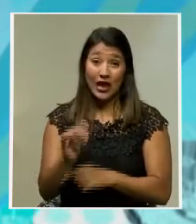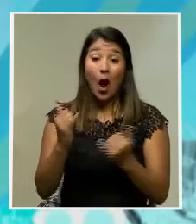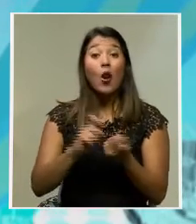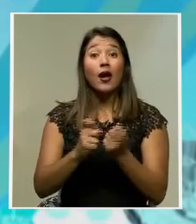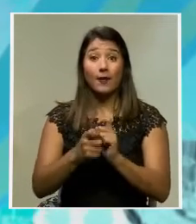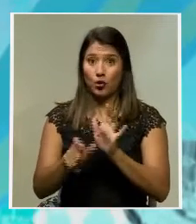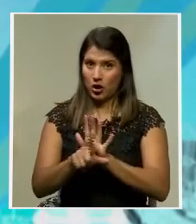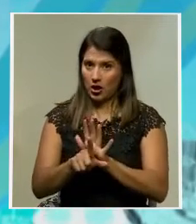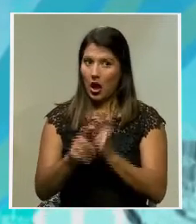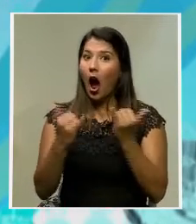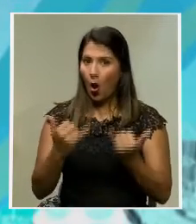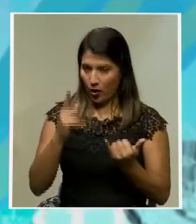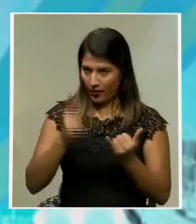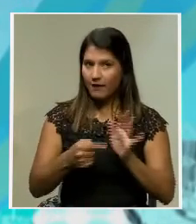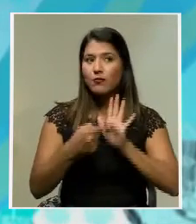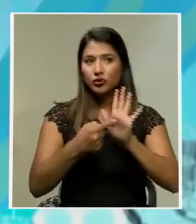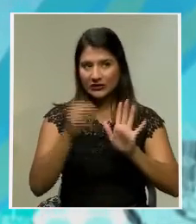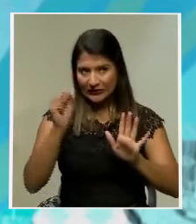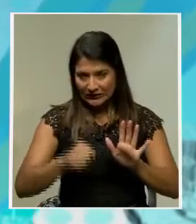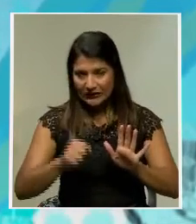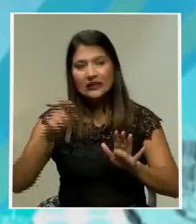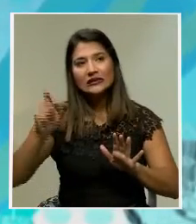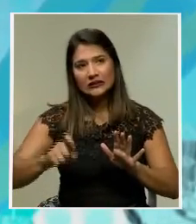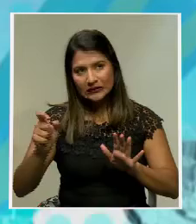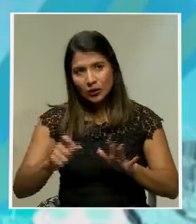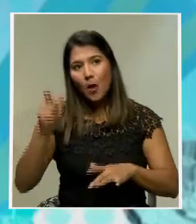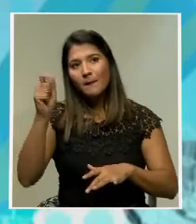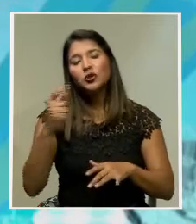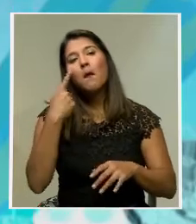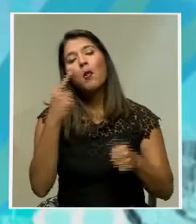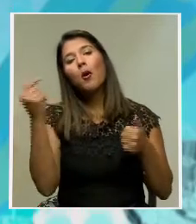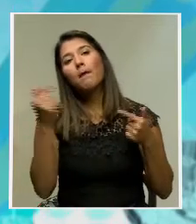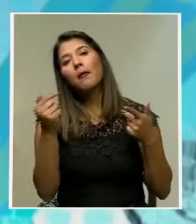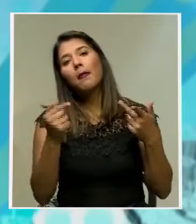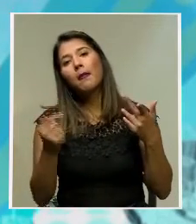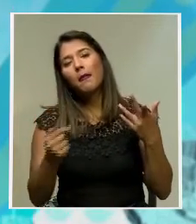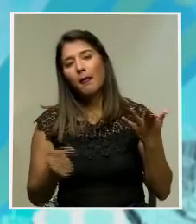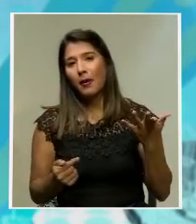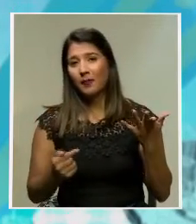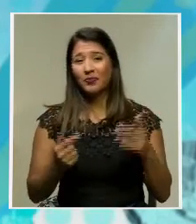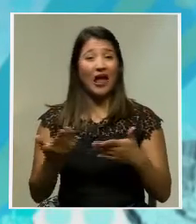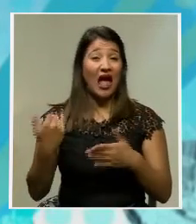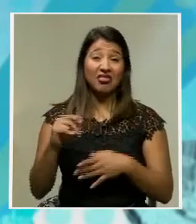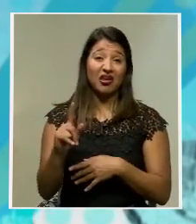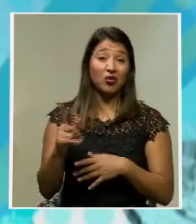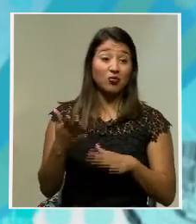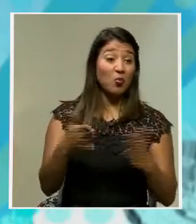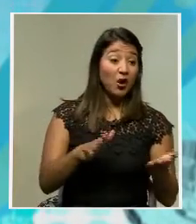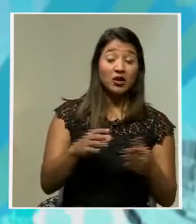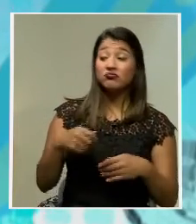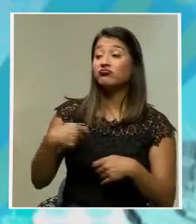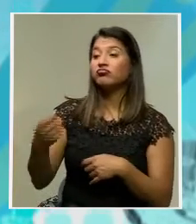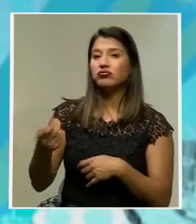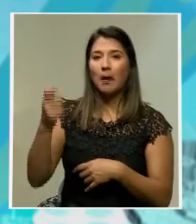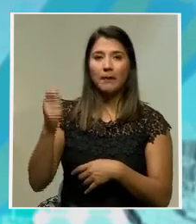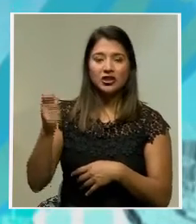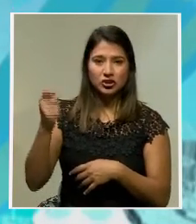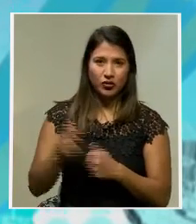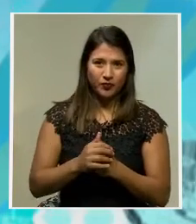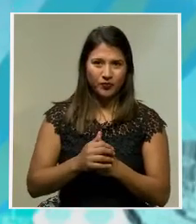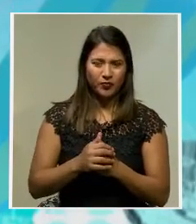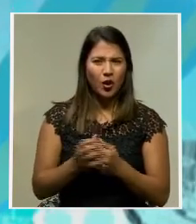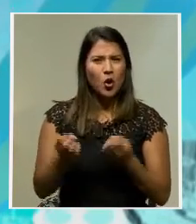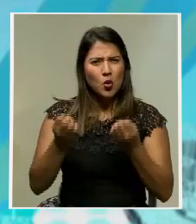así, pero entonces teníamos viudas de magistrados principalmente que fueron docentes y